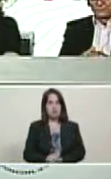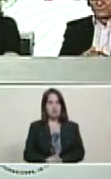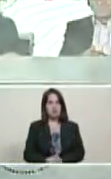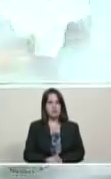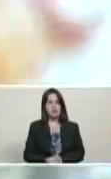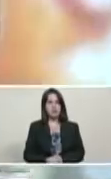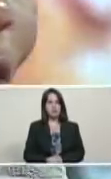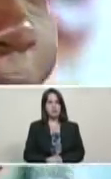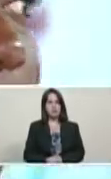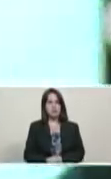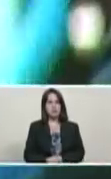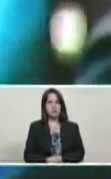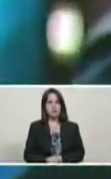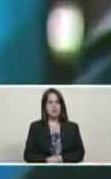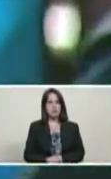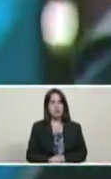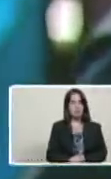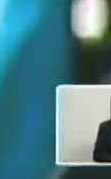guerrero